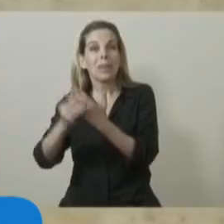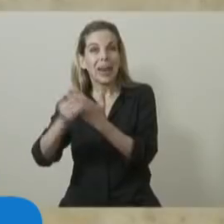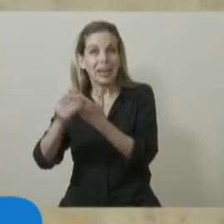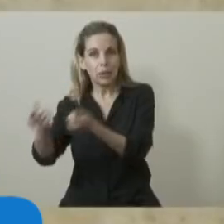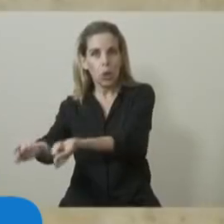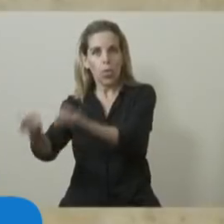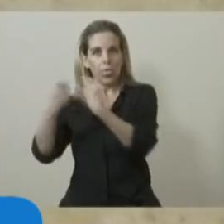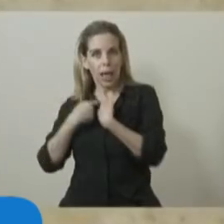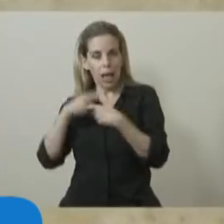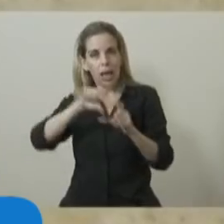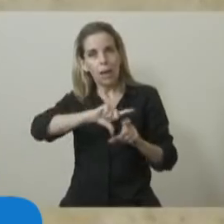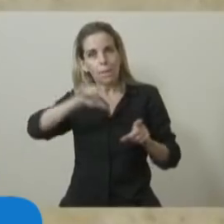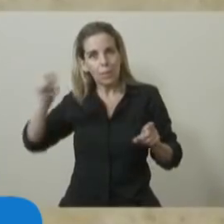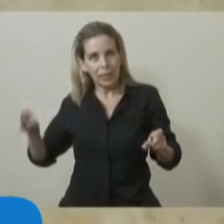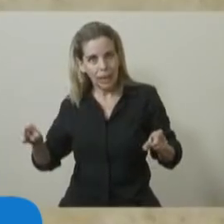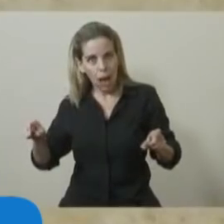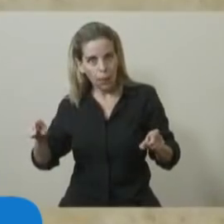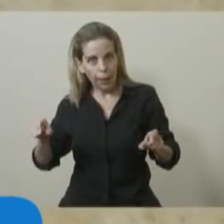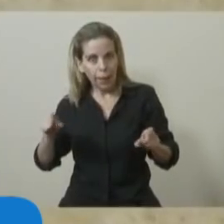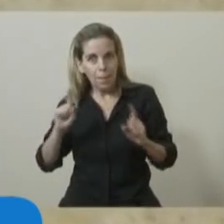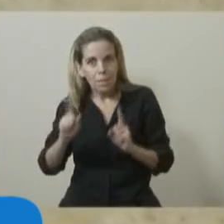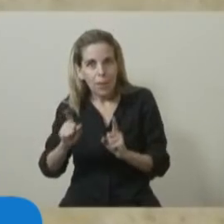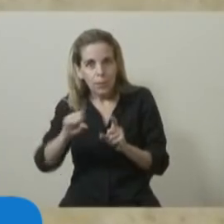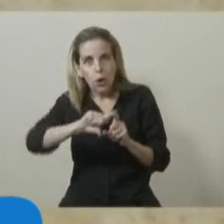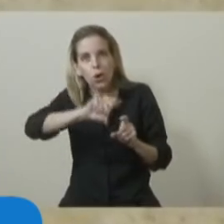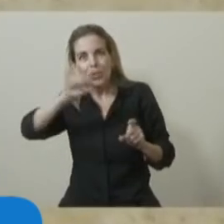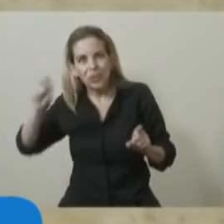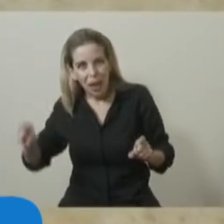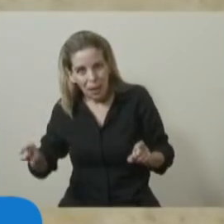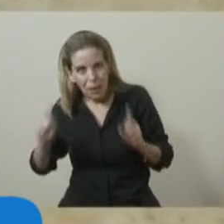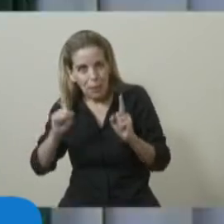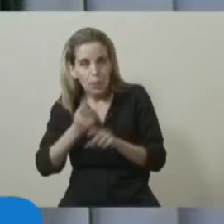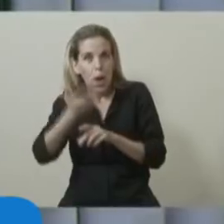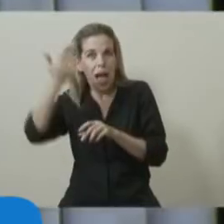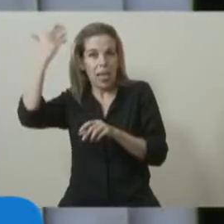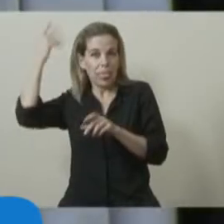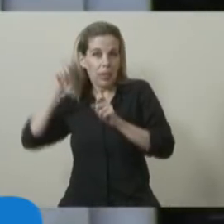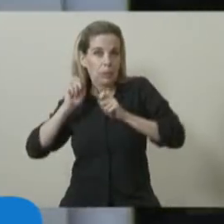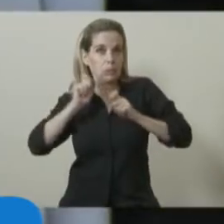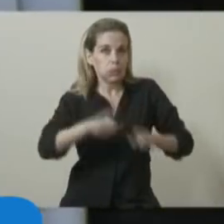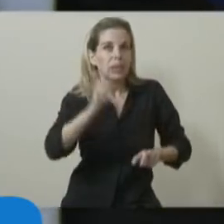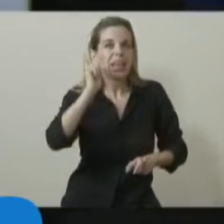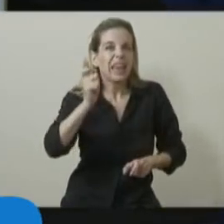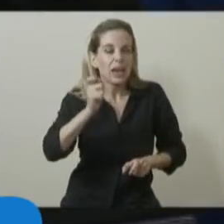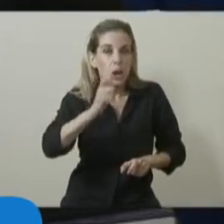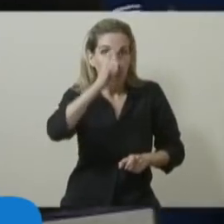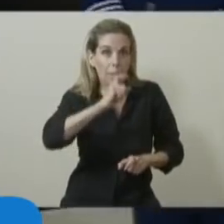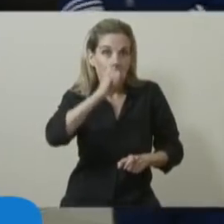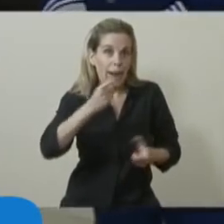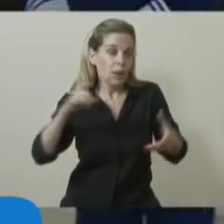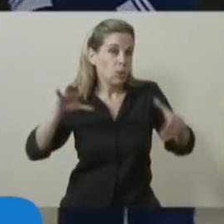sable que usó el general Belgrano. Belgrano, este es el año belgraniano,